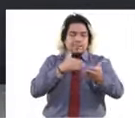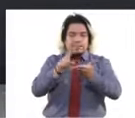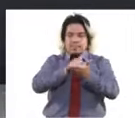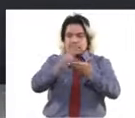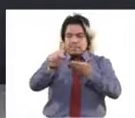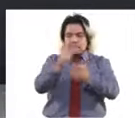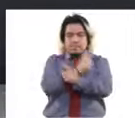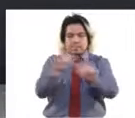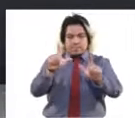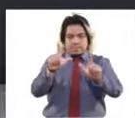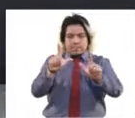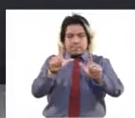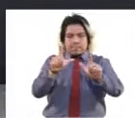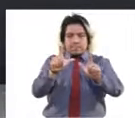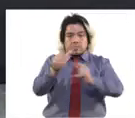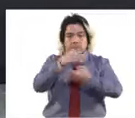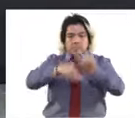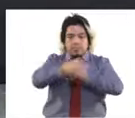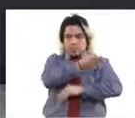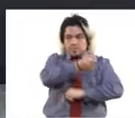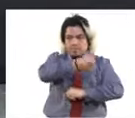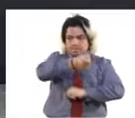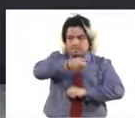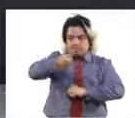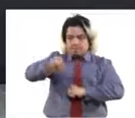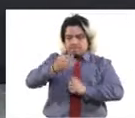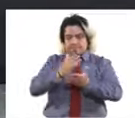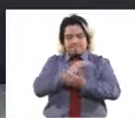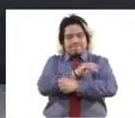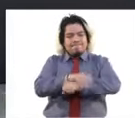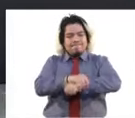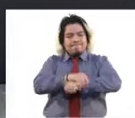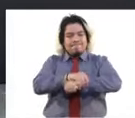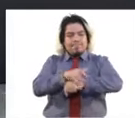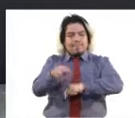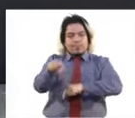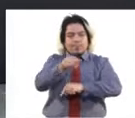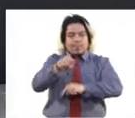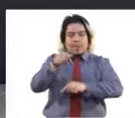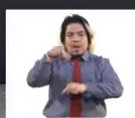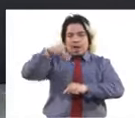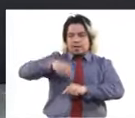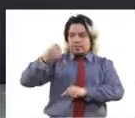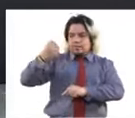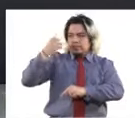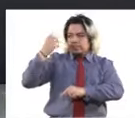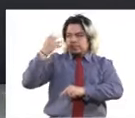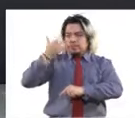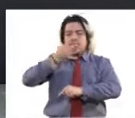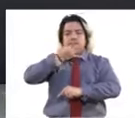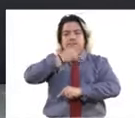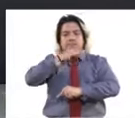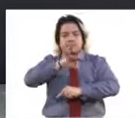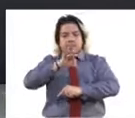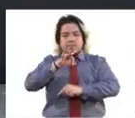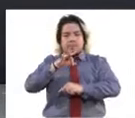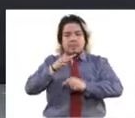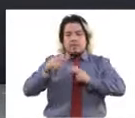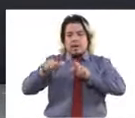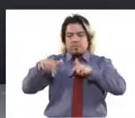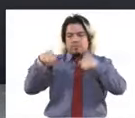y de derechos, les da la más cordial de las bienvenidas a la ceremonia de graduación de la